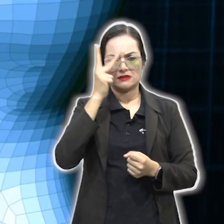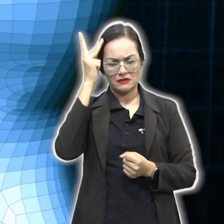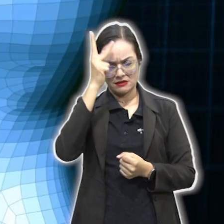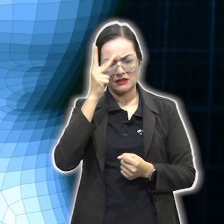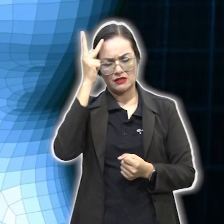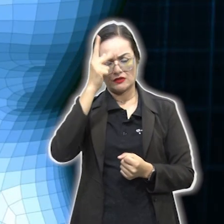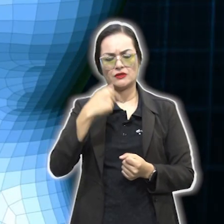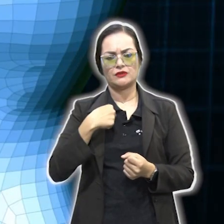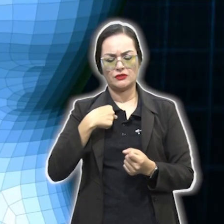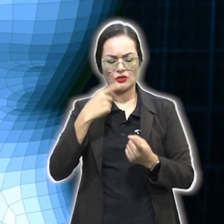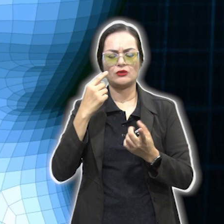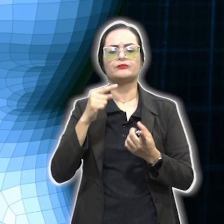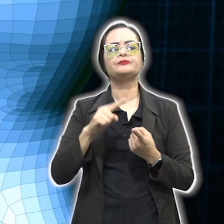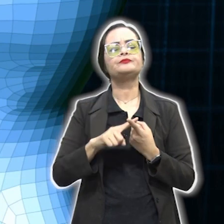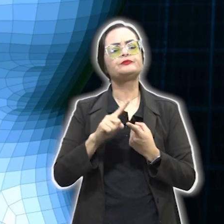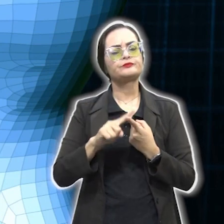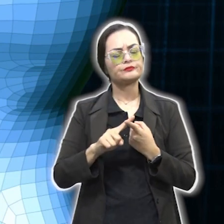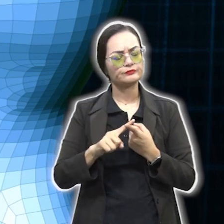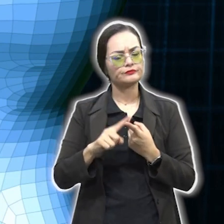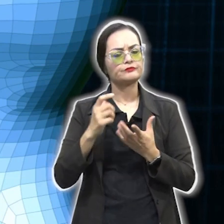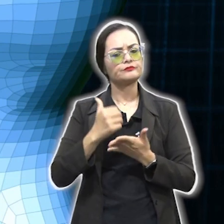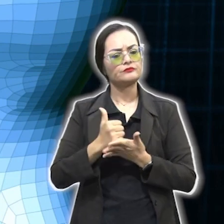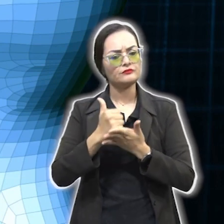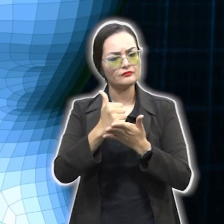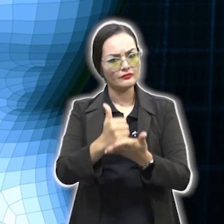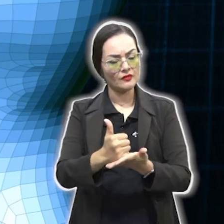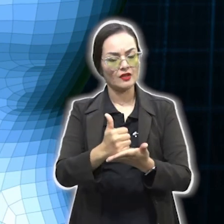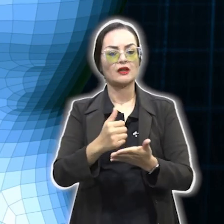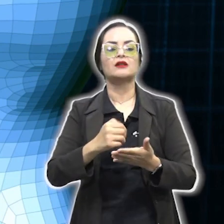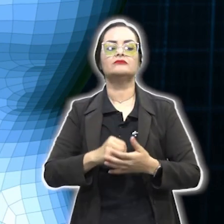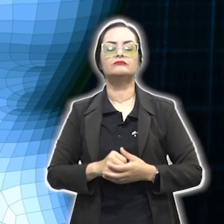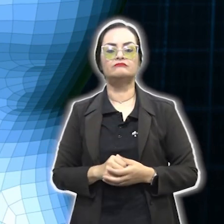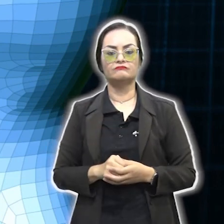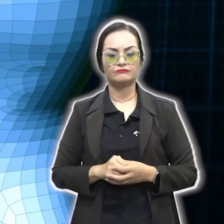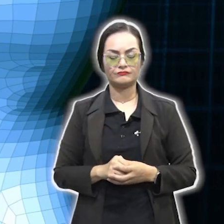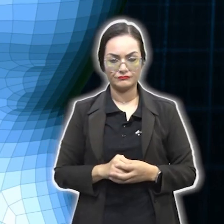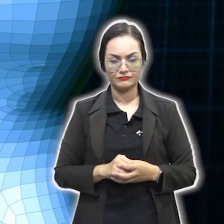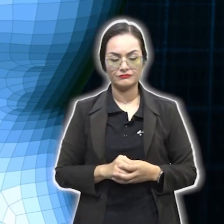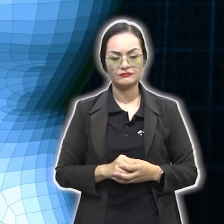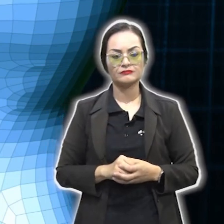como psicóloga clínica que tengo especialidad en personas con